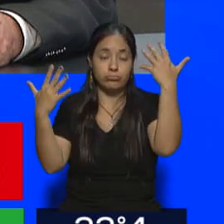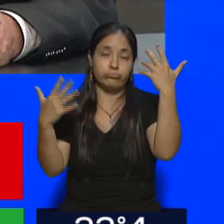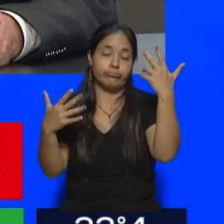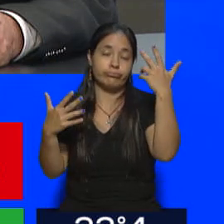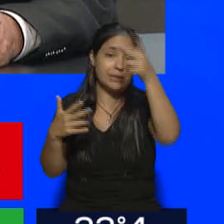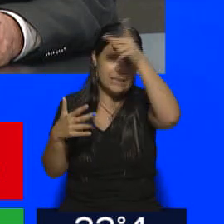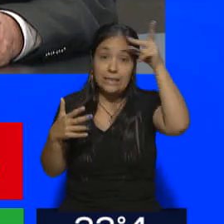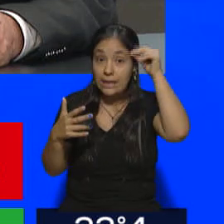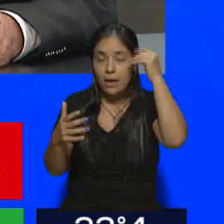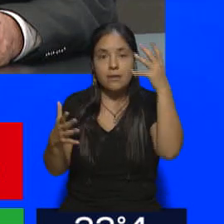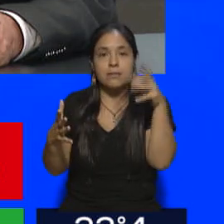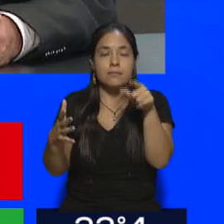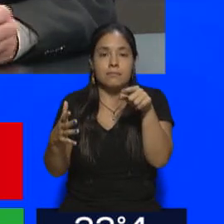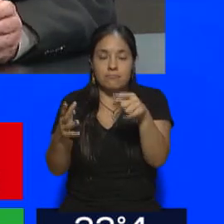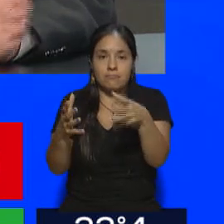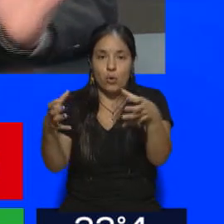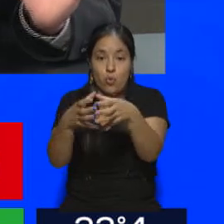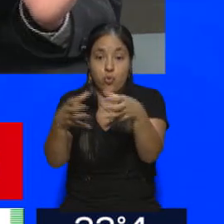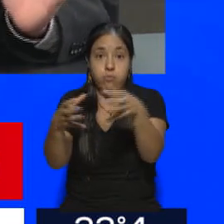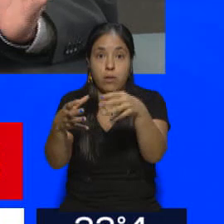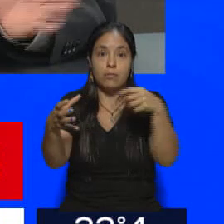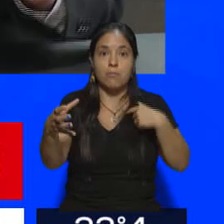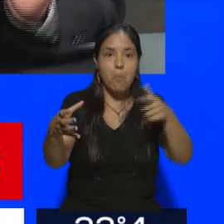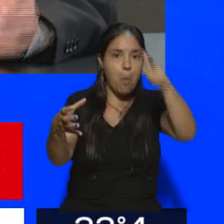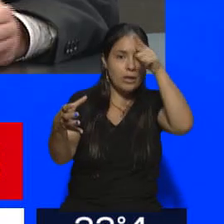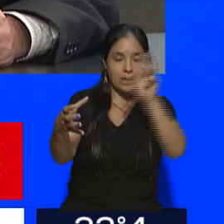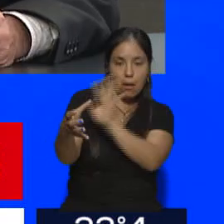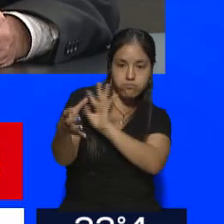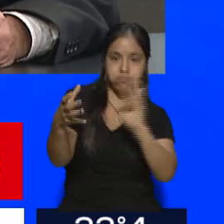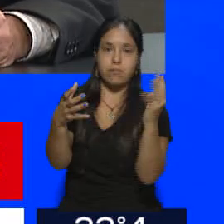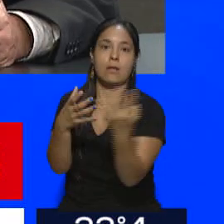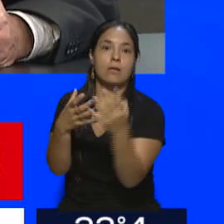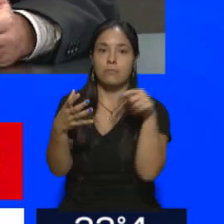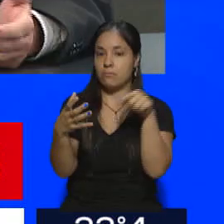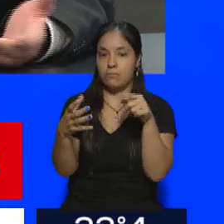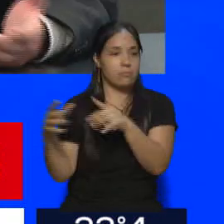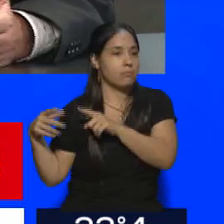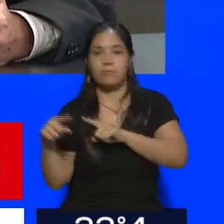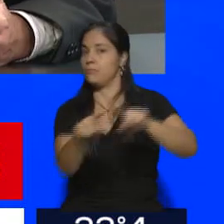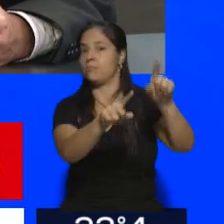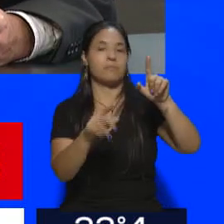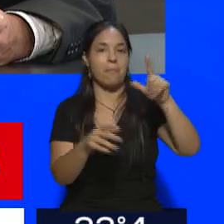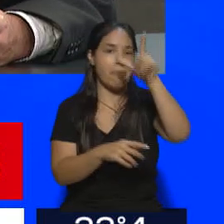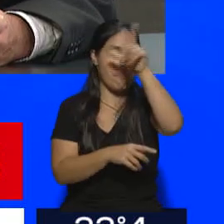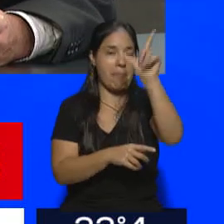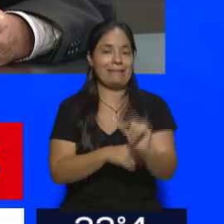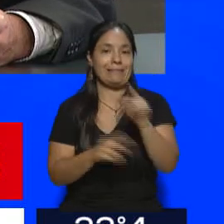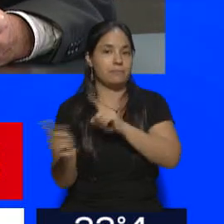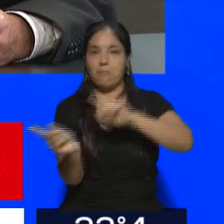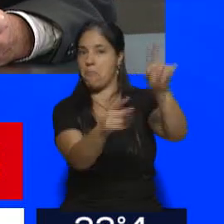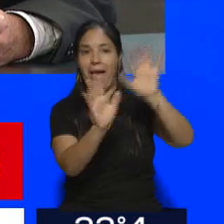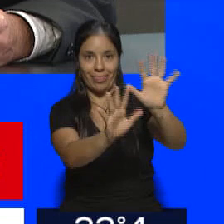encapsulada una vez que finalice el partido y se van a dirigir ya a la ruta para regresar a su país. Y bueno, hay muchos hinchas que